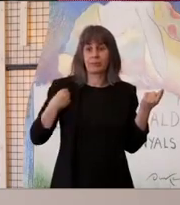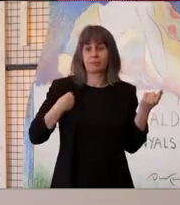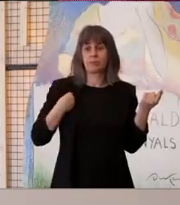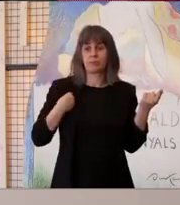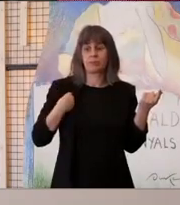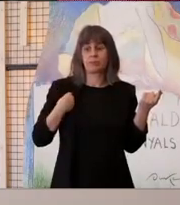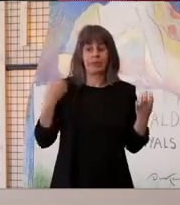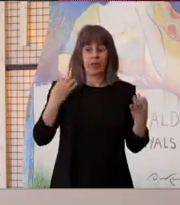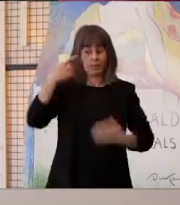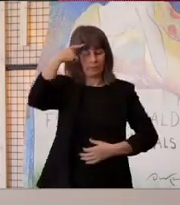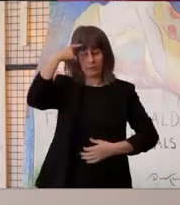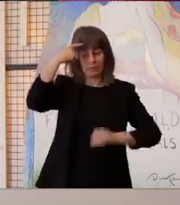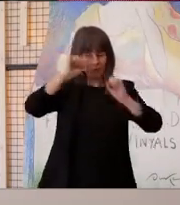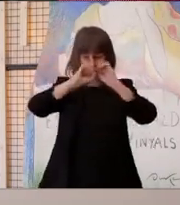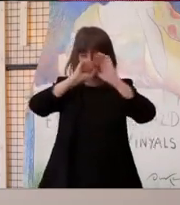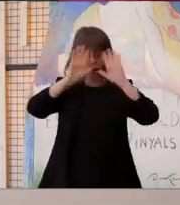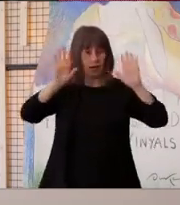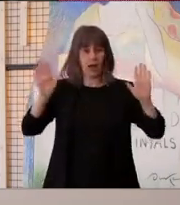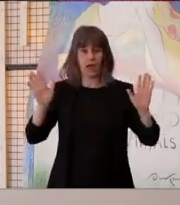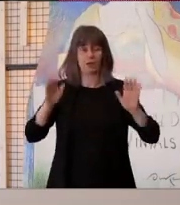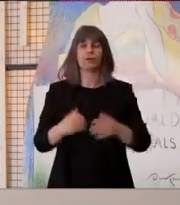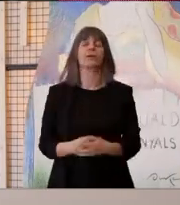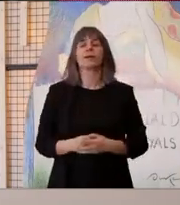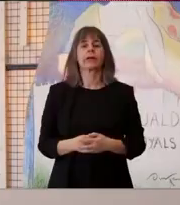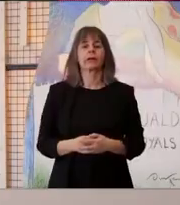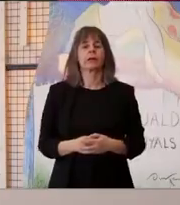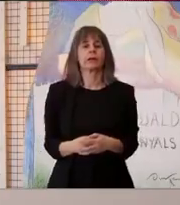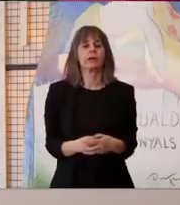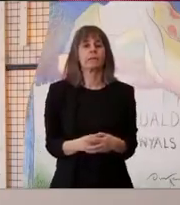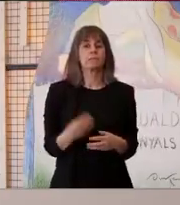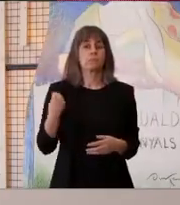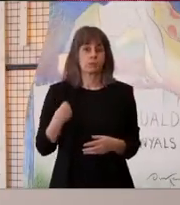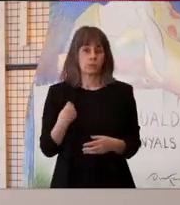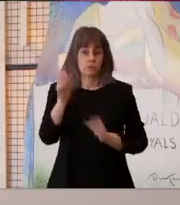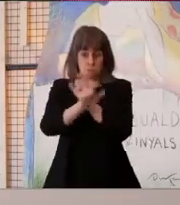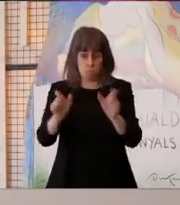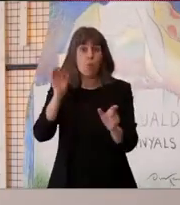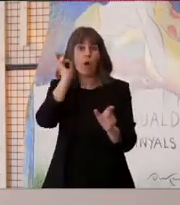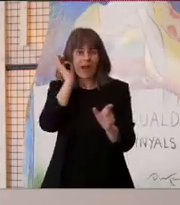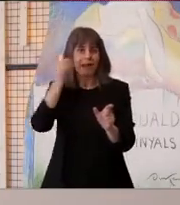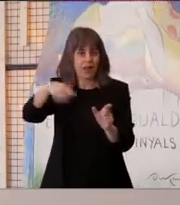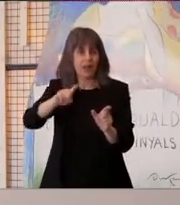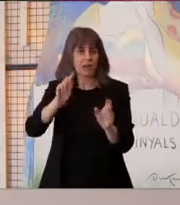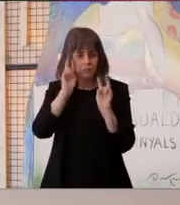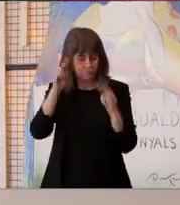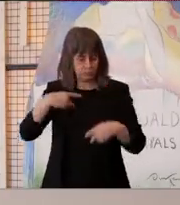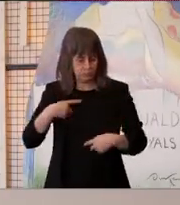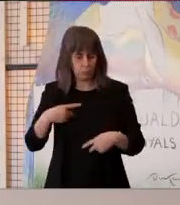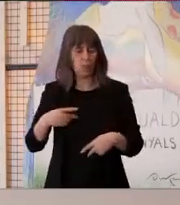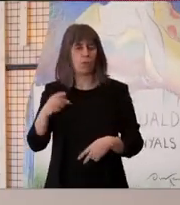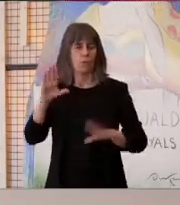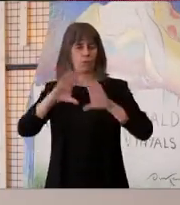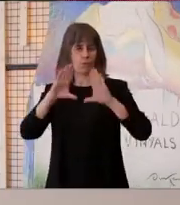tener claro en aparte en con mujeres no que se declaran feministas y que tienen capacidad